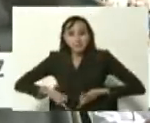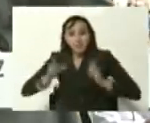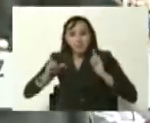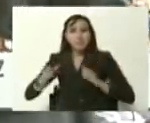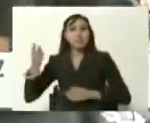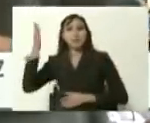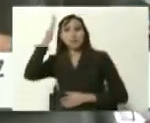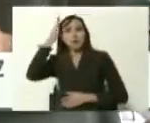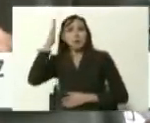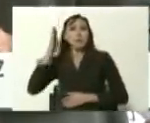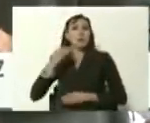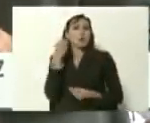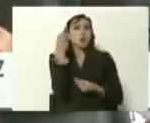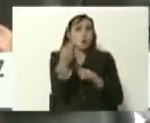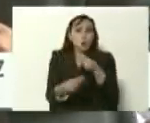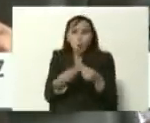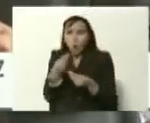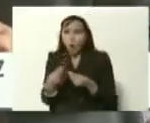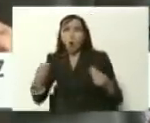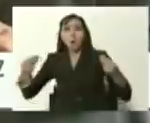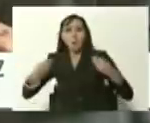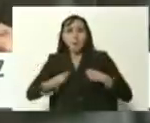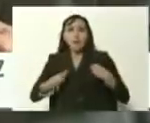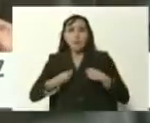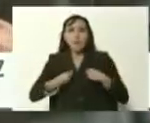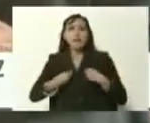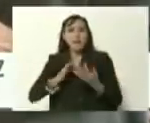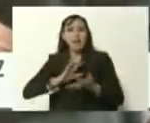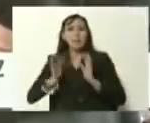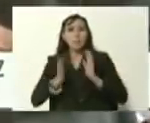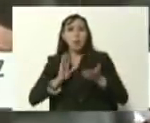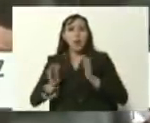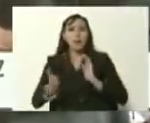saber cómo vivir vidas morales.